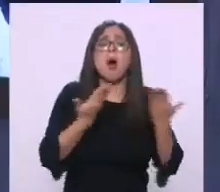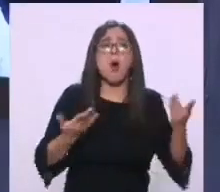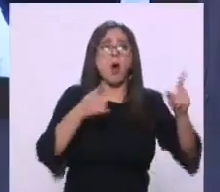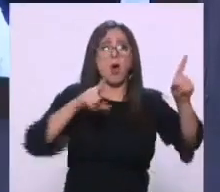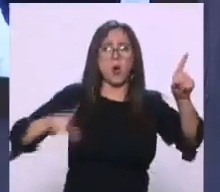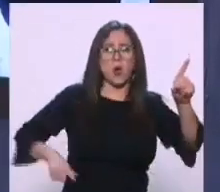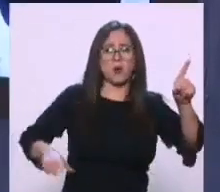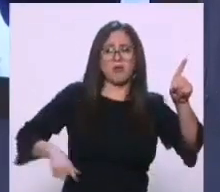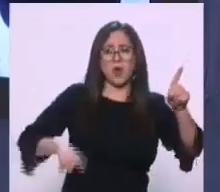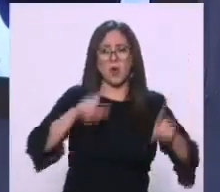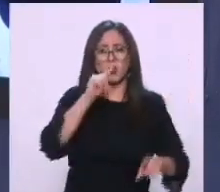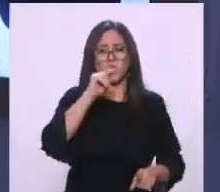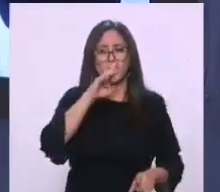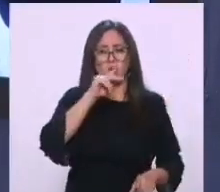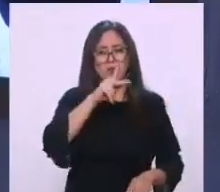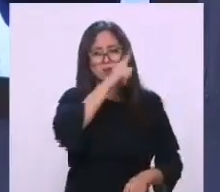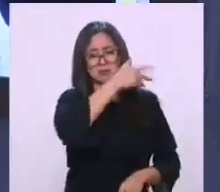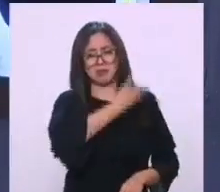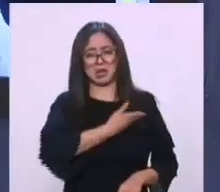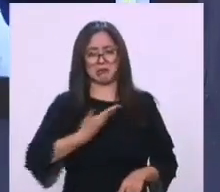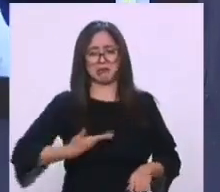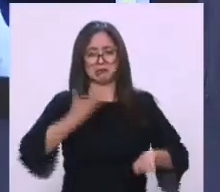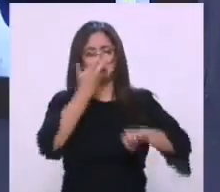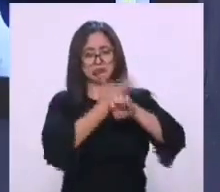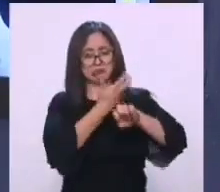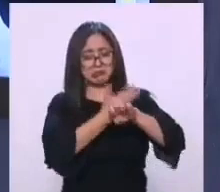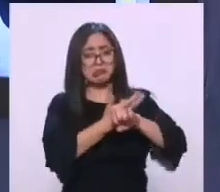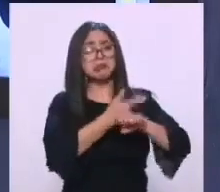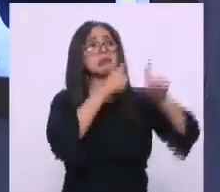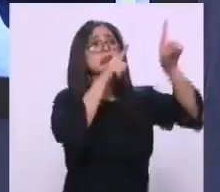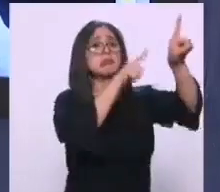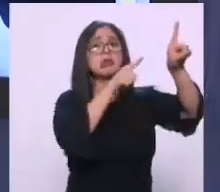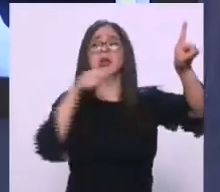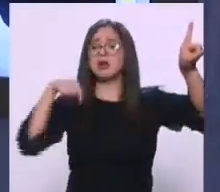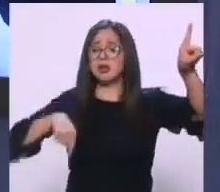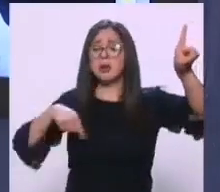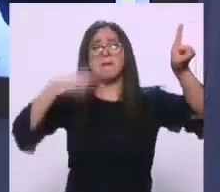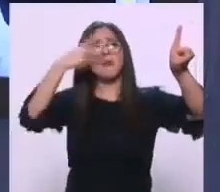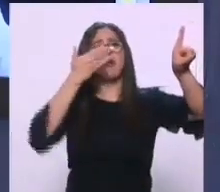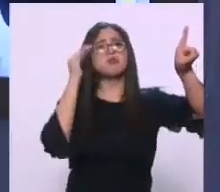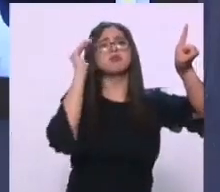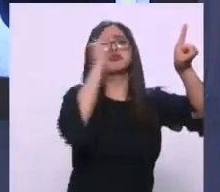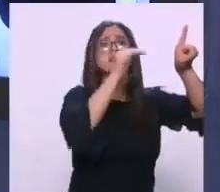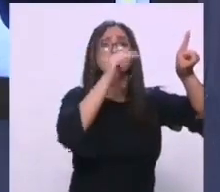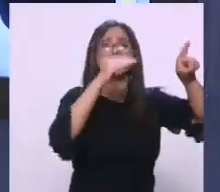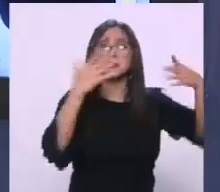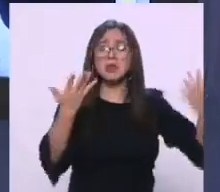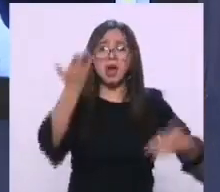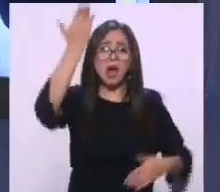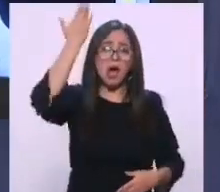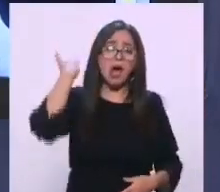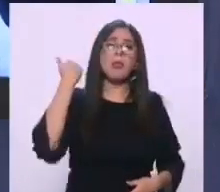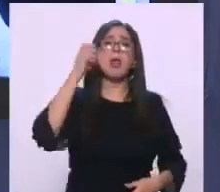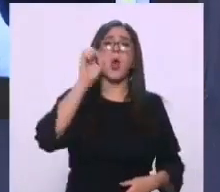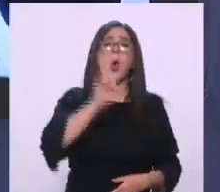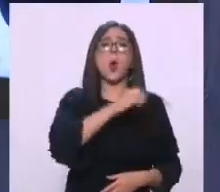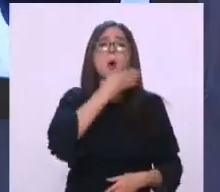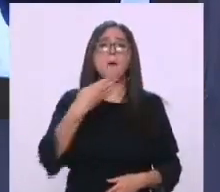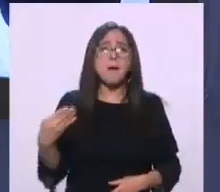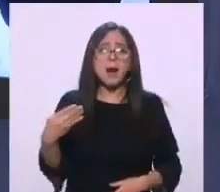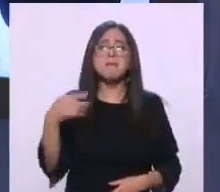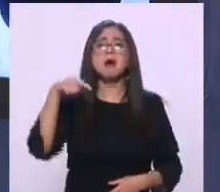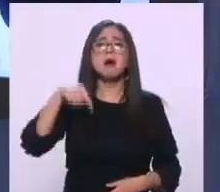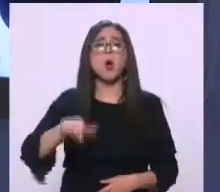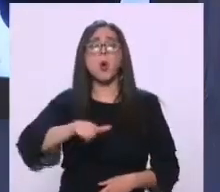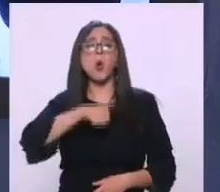solicitud, siendo que se trató de un gobierno de otro partido, de Obama, y que estamos frente ya a un